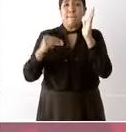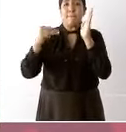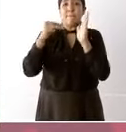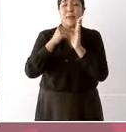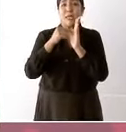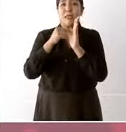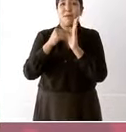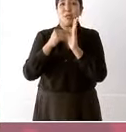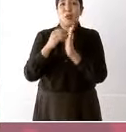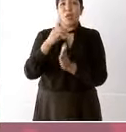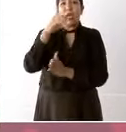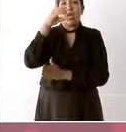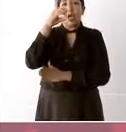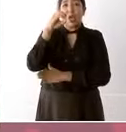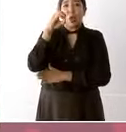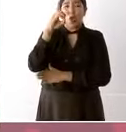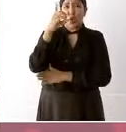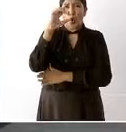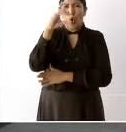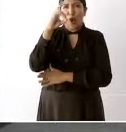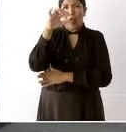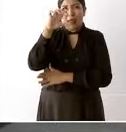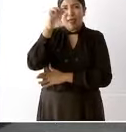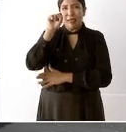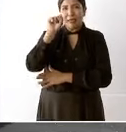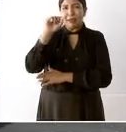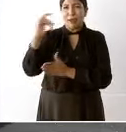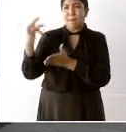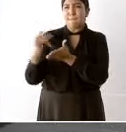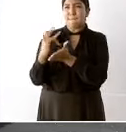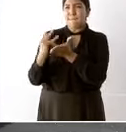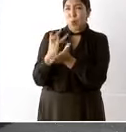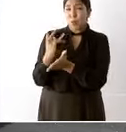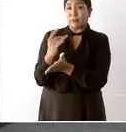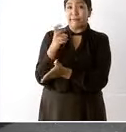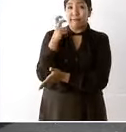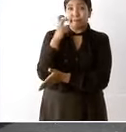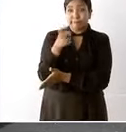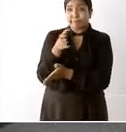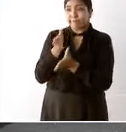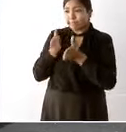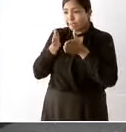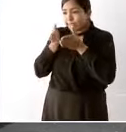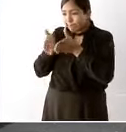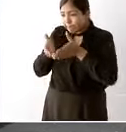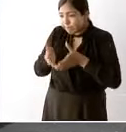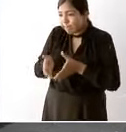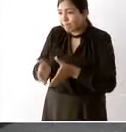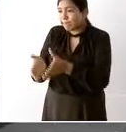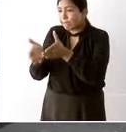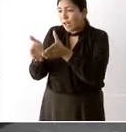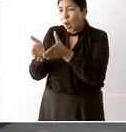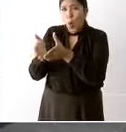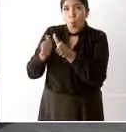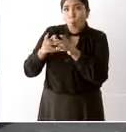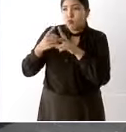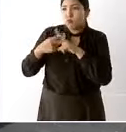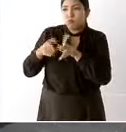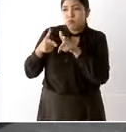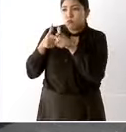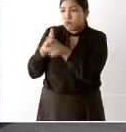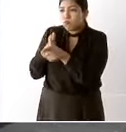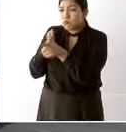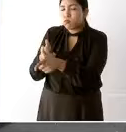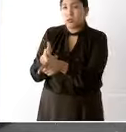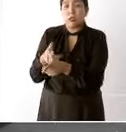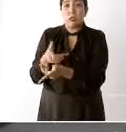inversión extranjera directa, y ahí nos fuimos en ese rumbo. Ahora, iniciando después de la pandemia,